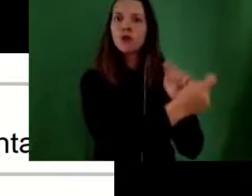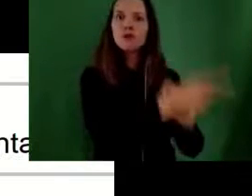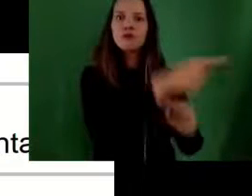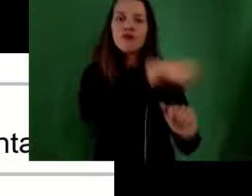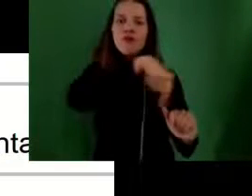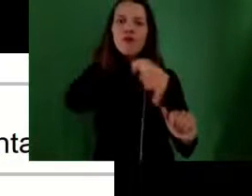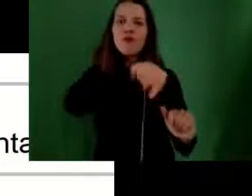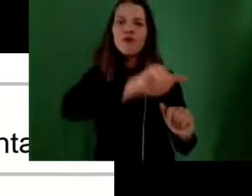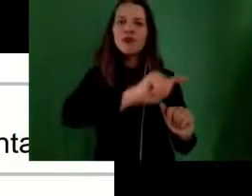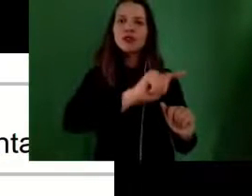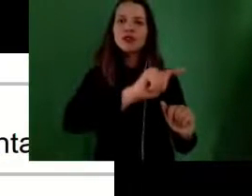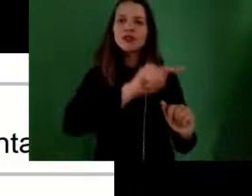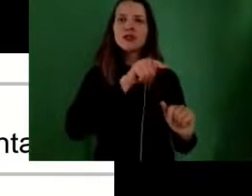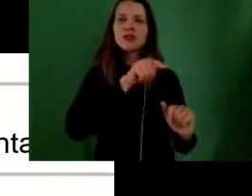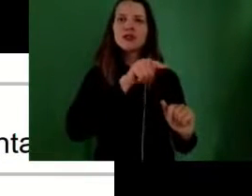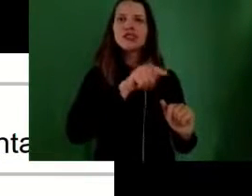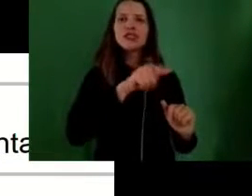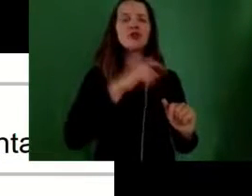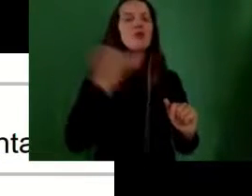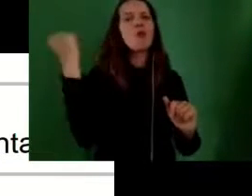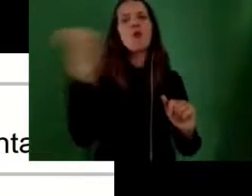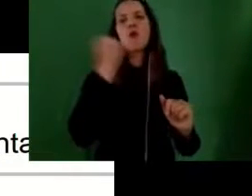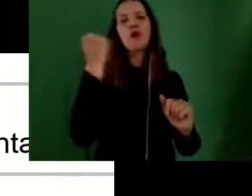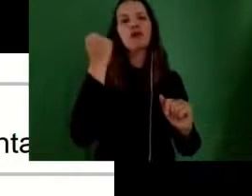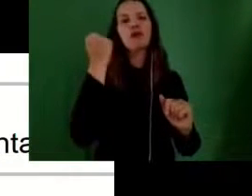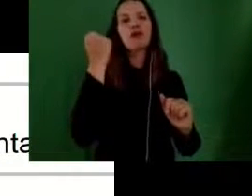alta autoridad de que